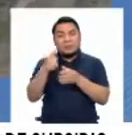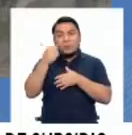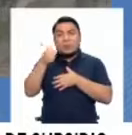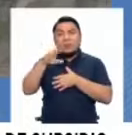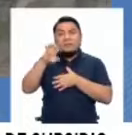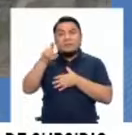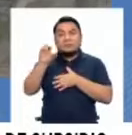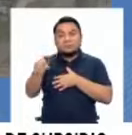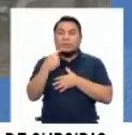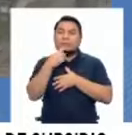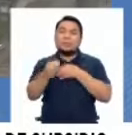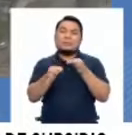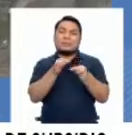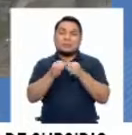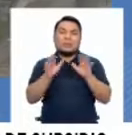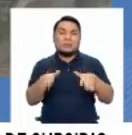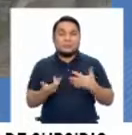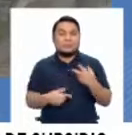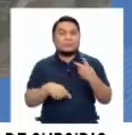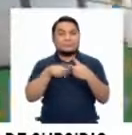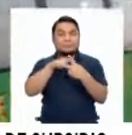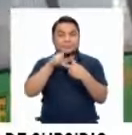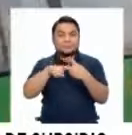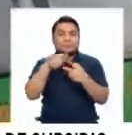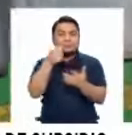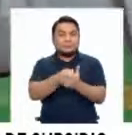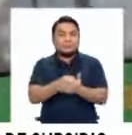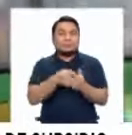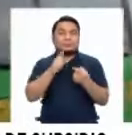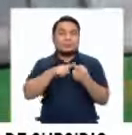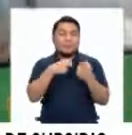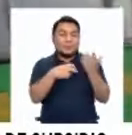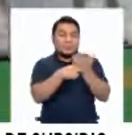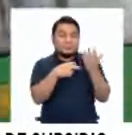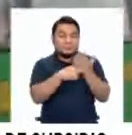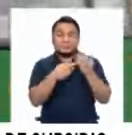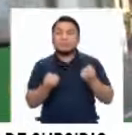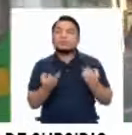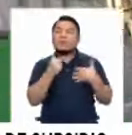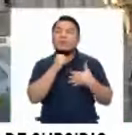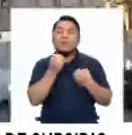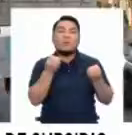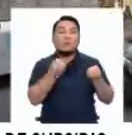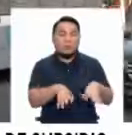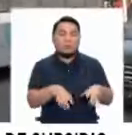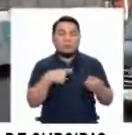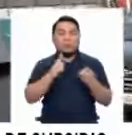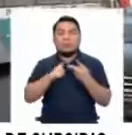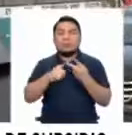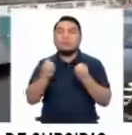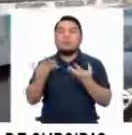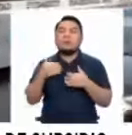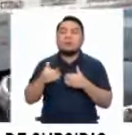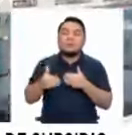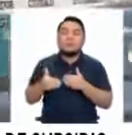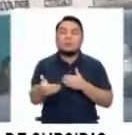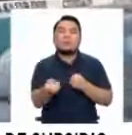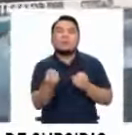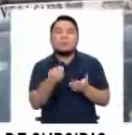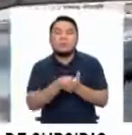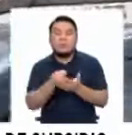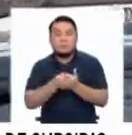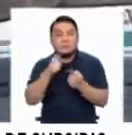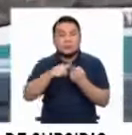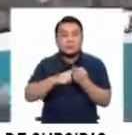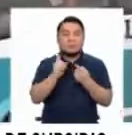Flores, explicó que existen 2 tipos de subsidio, uno al pasaje, que es la demanda, y otro a la oferta. Señaló que la primera forma